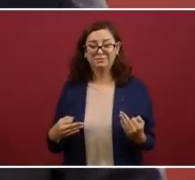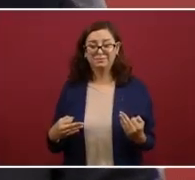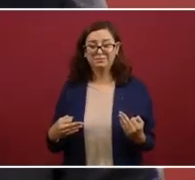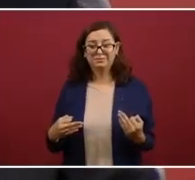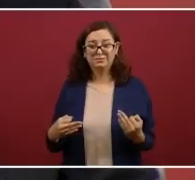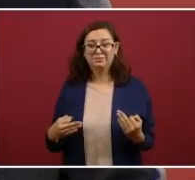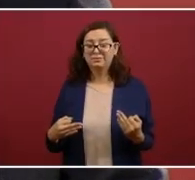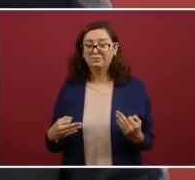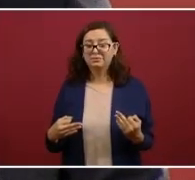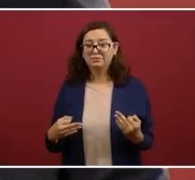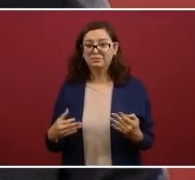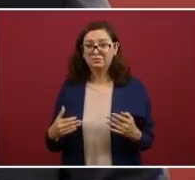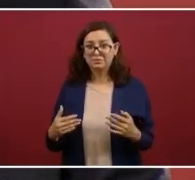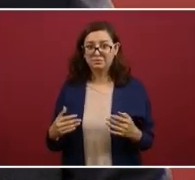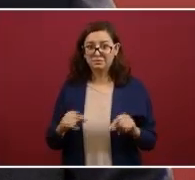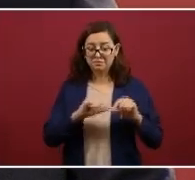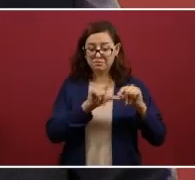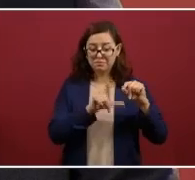tan alto